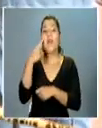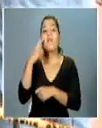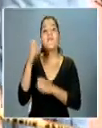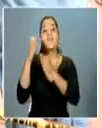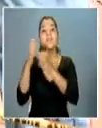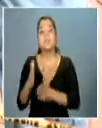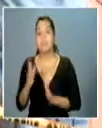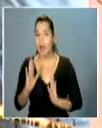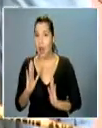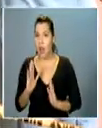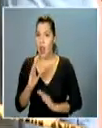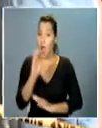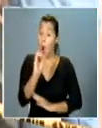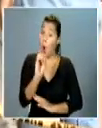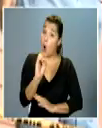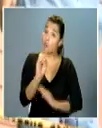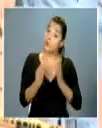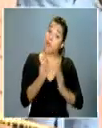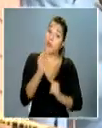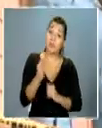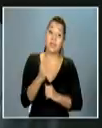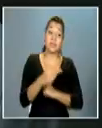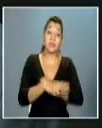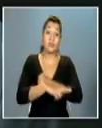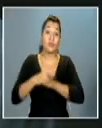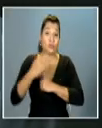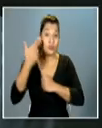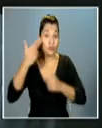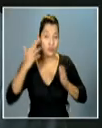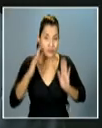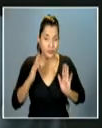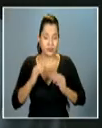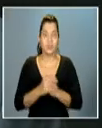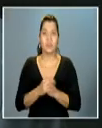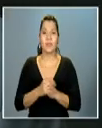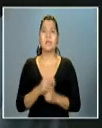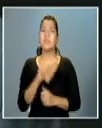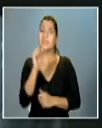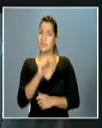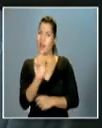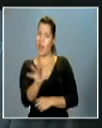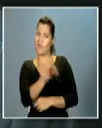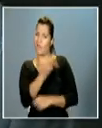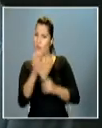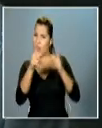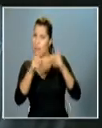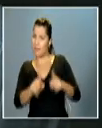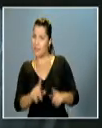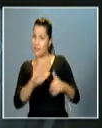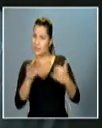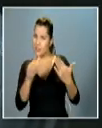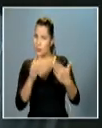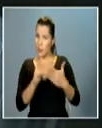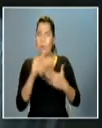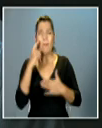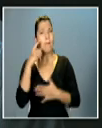otras hipótesis como un asalto u otro hecho. Efectivamente, la forma en que se dan los hechos pues permite establecer